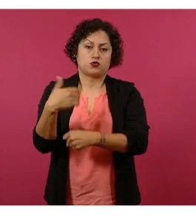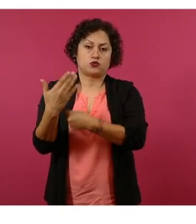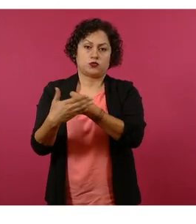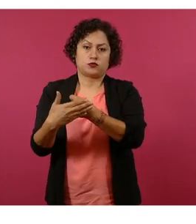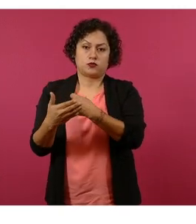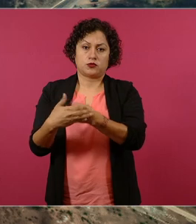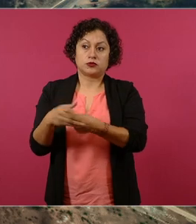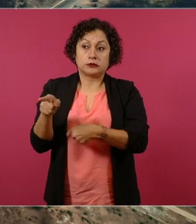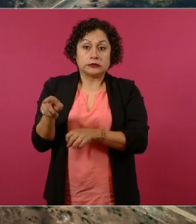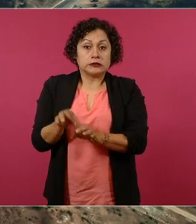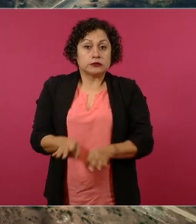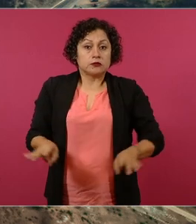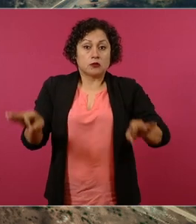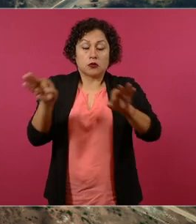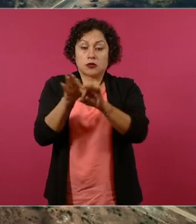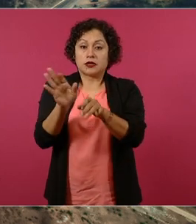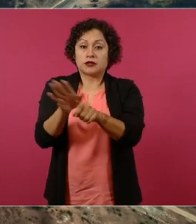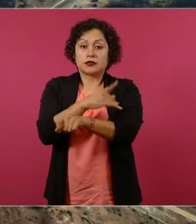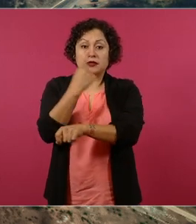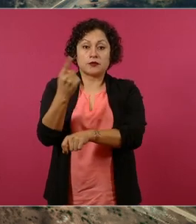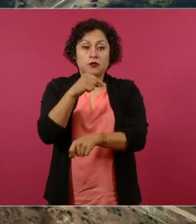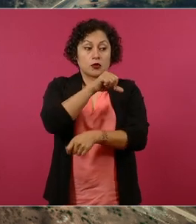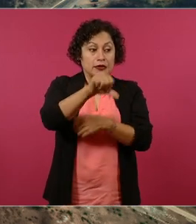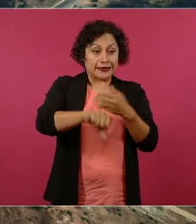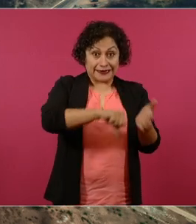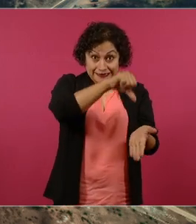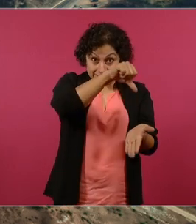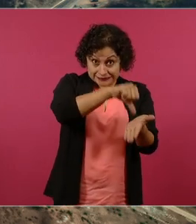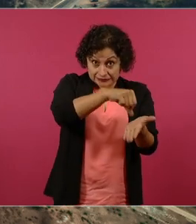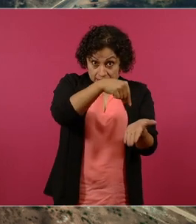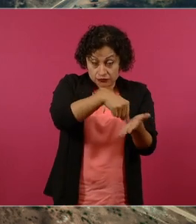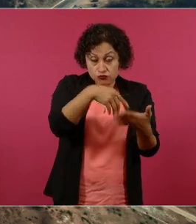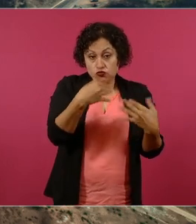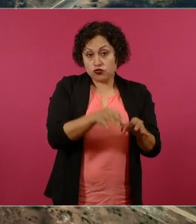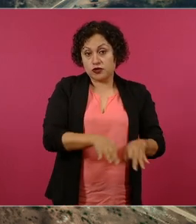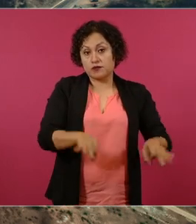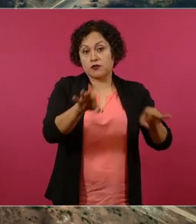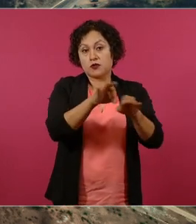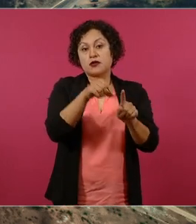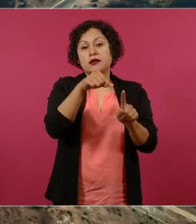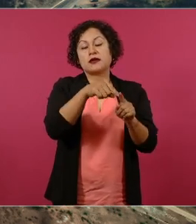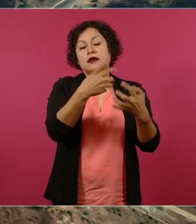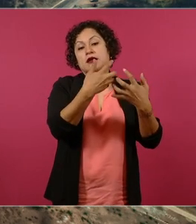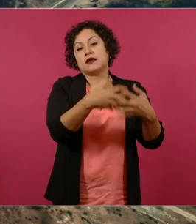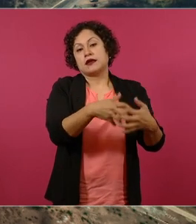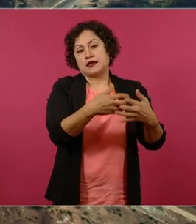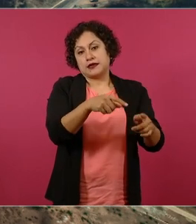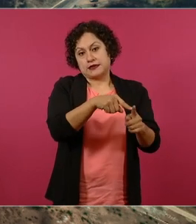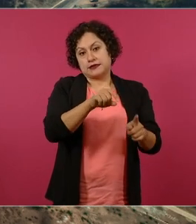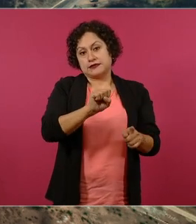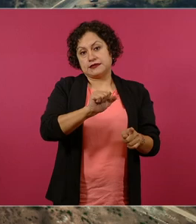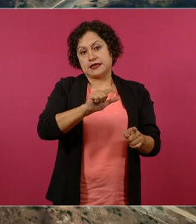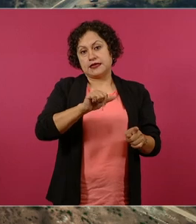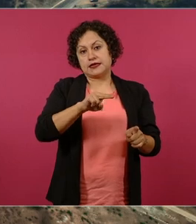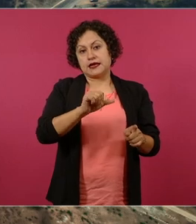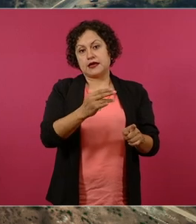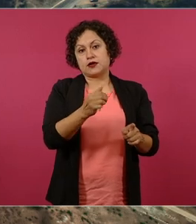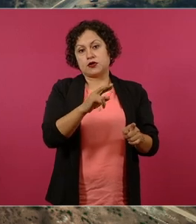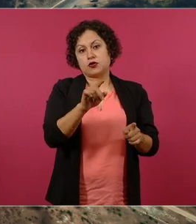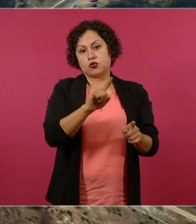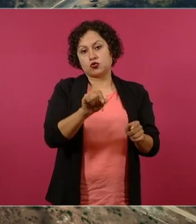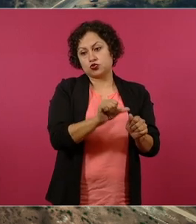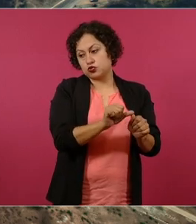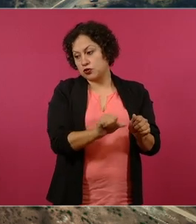permitirá conectar Pues un centro importante que es el centro industrial de Salina Cruz con el la